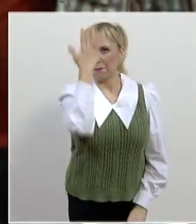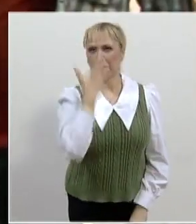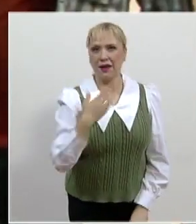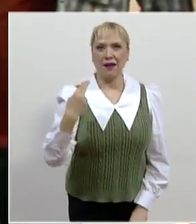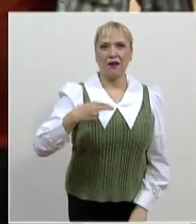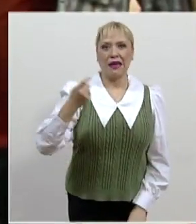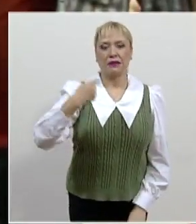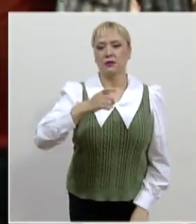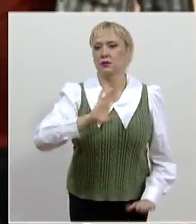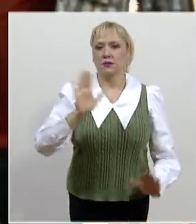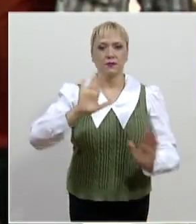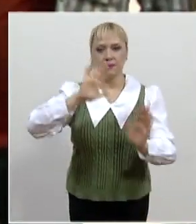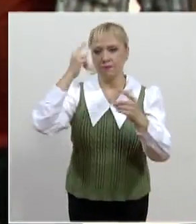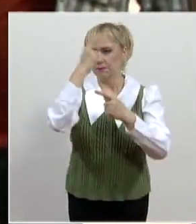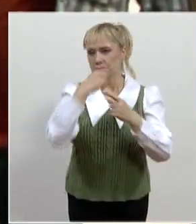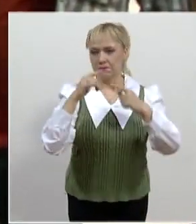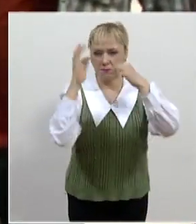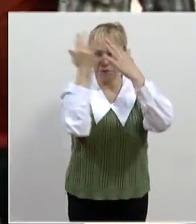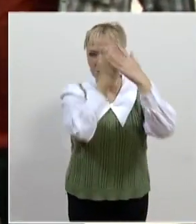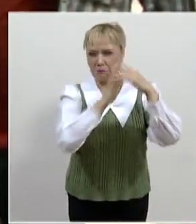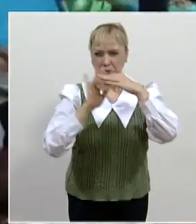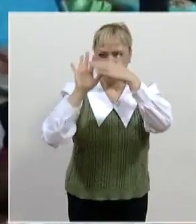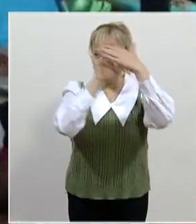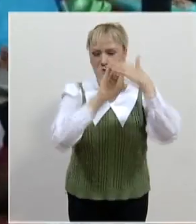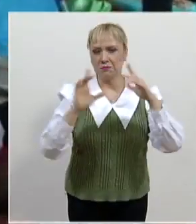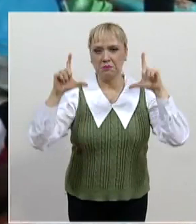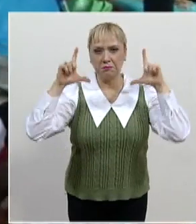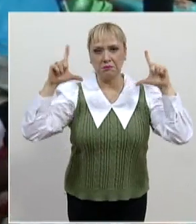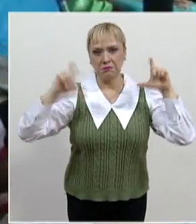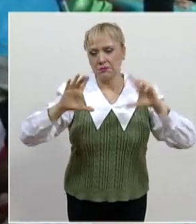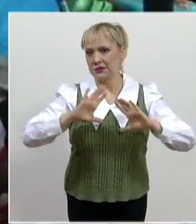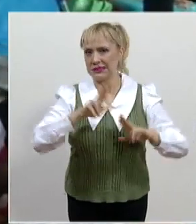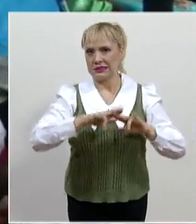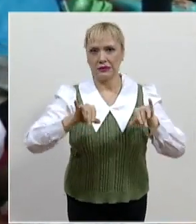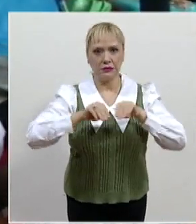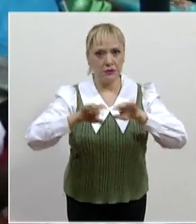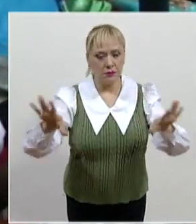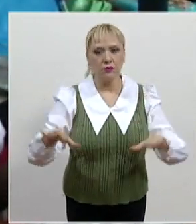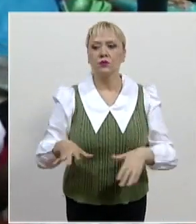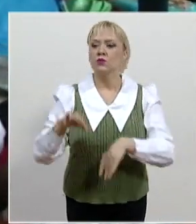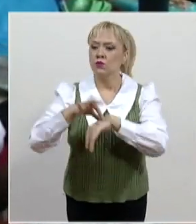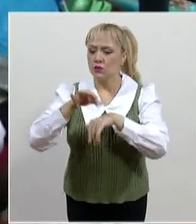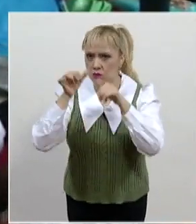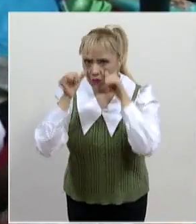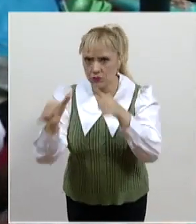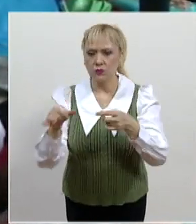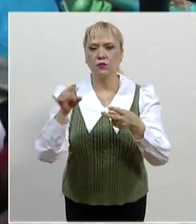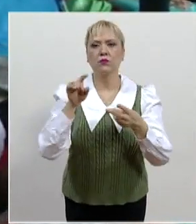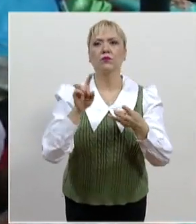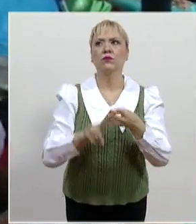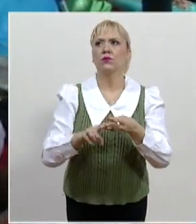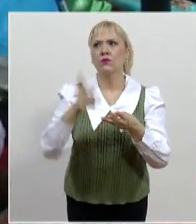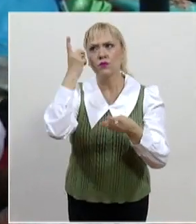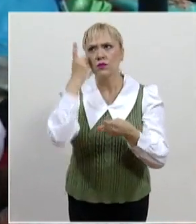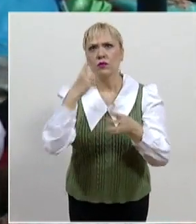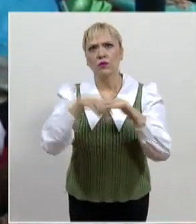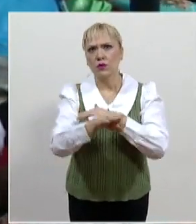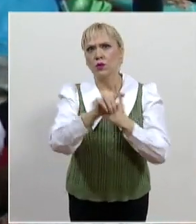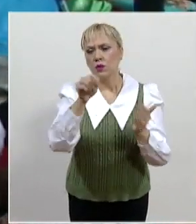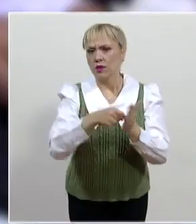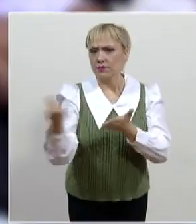privacidad de las víctimas, brindar asistencia jurídica y médica, alojamiento, así como oportunidades de educación y